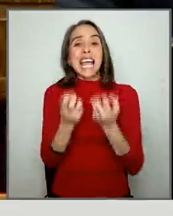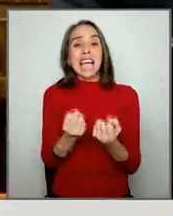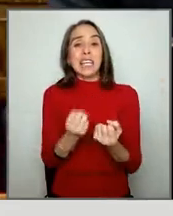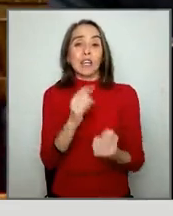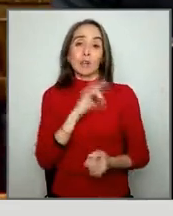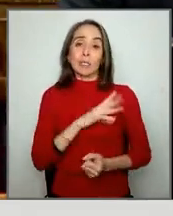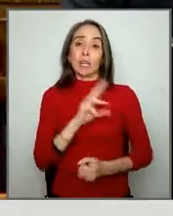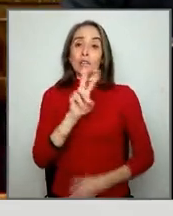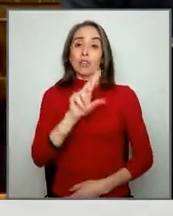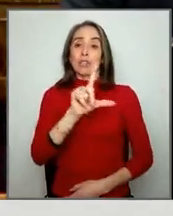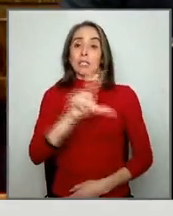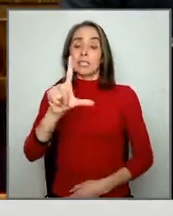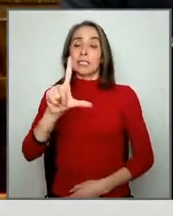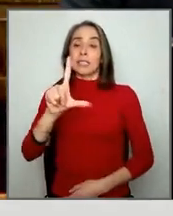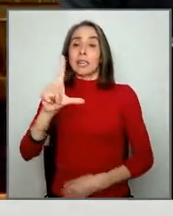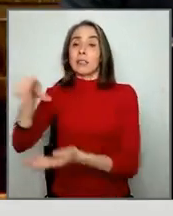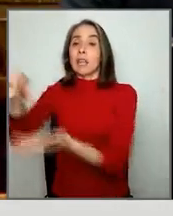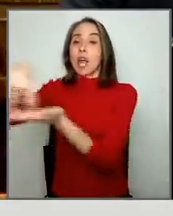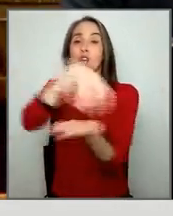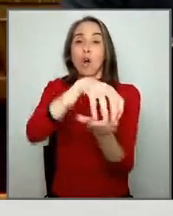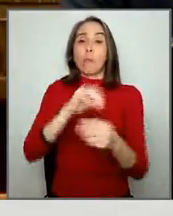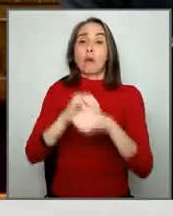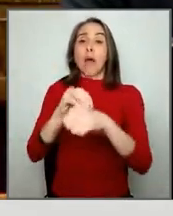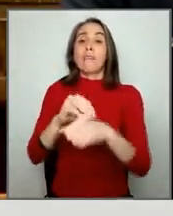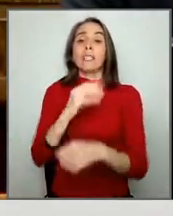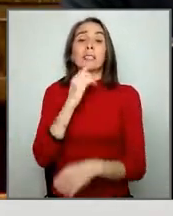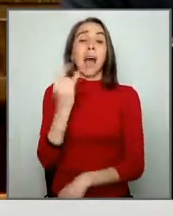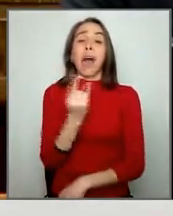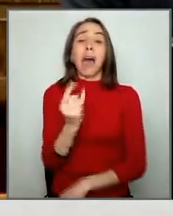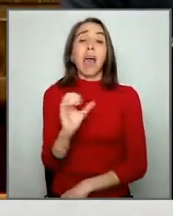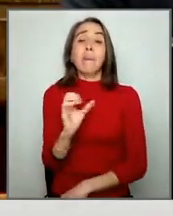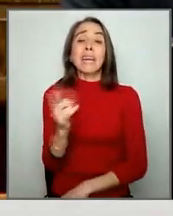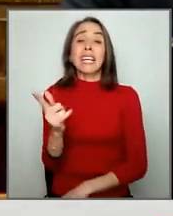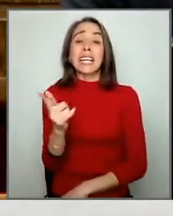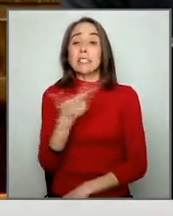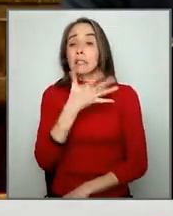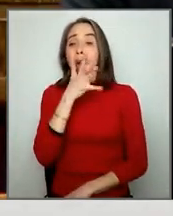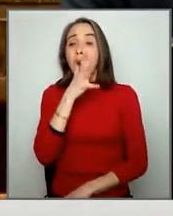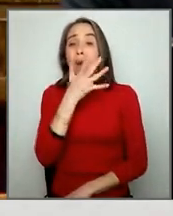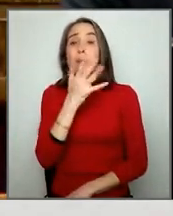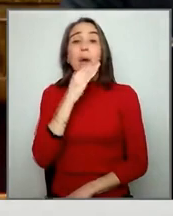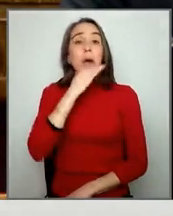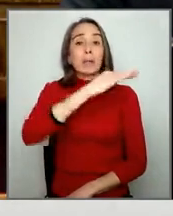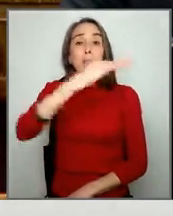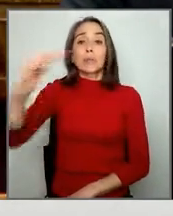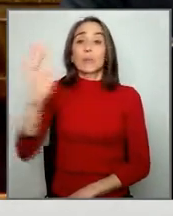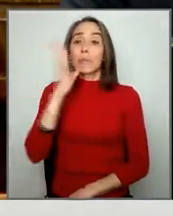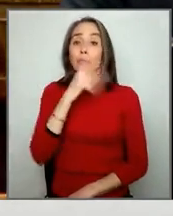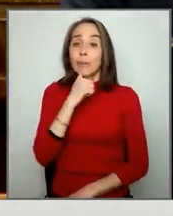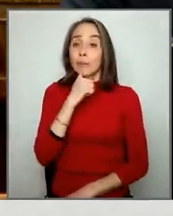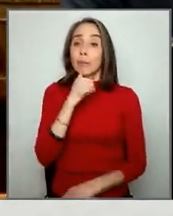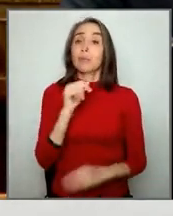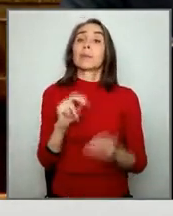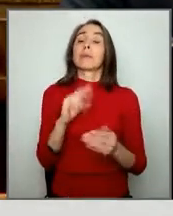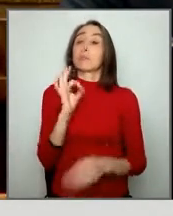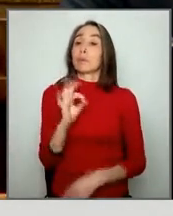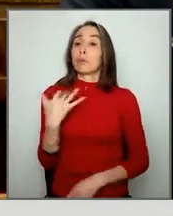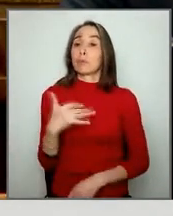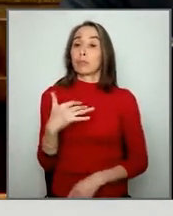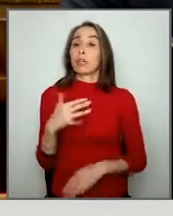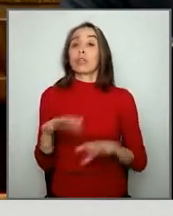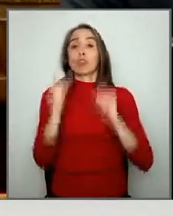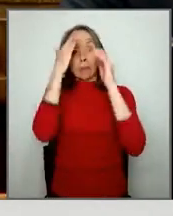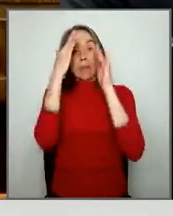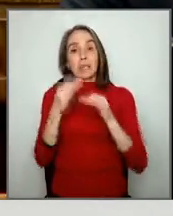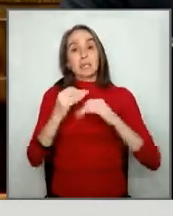comunas en estado de emergencia agrícola debido al déficit hídrico es imperativo entonces que tomemos medidas proactivas para